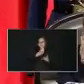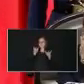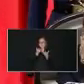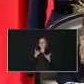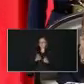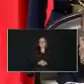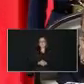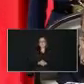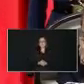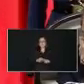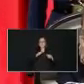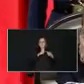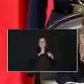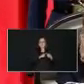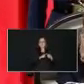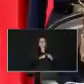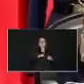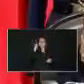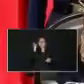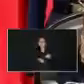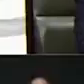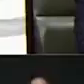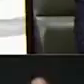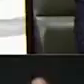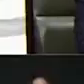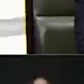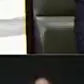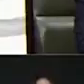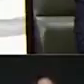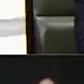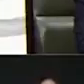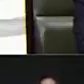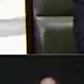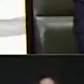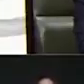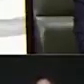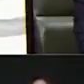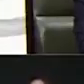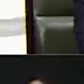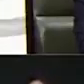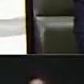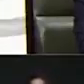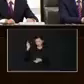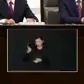Se cancelará la mal llamada reforma educativa.